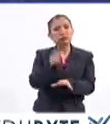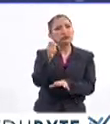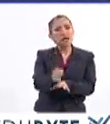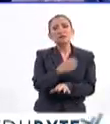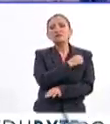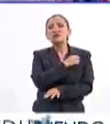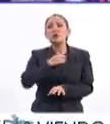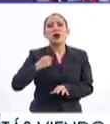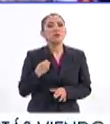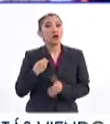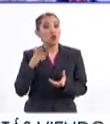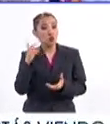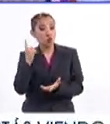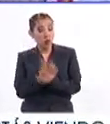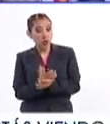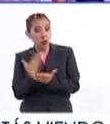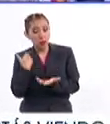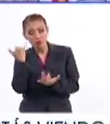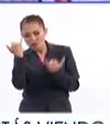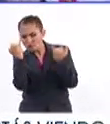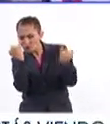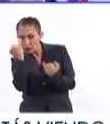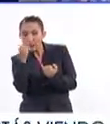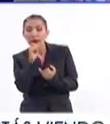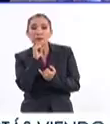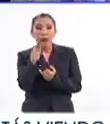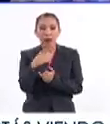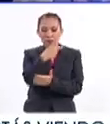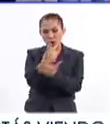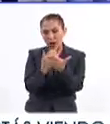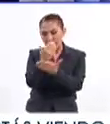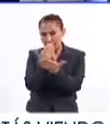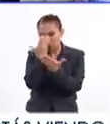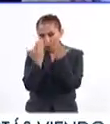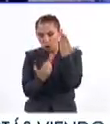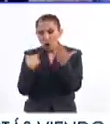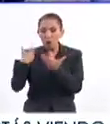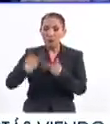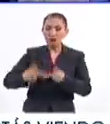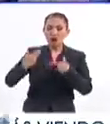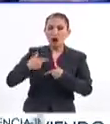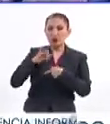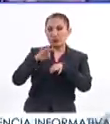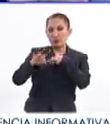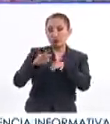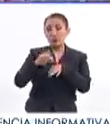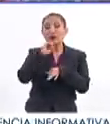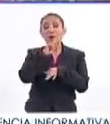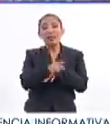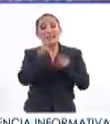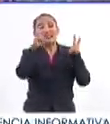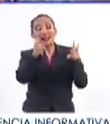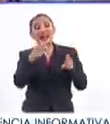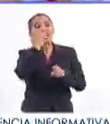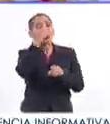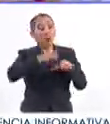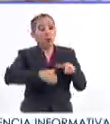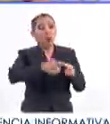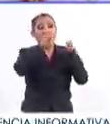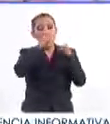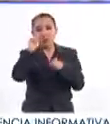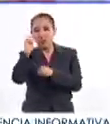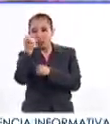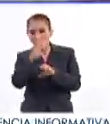involucra un compromiso no solo en materia estratégica, en los planes de estudio y de capital humano, sino también en materia de infraestructura,